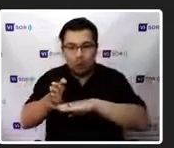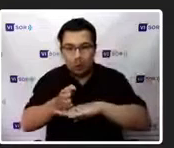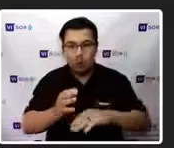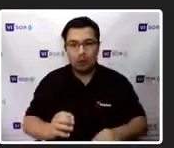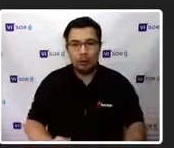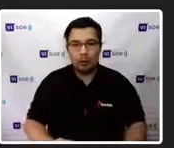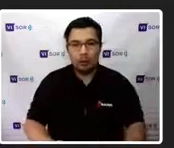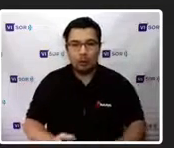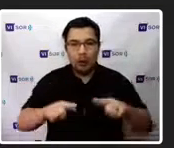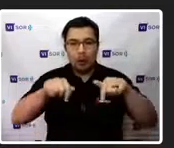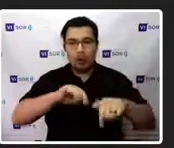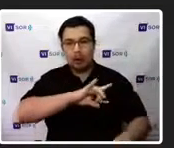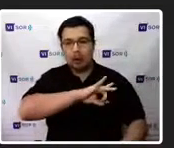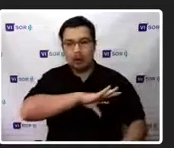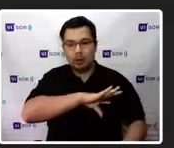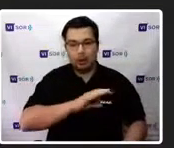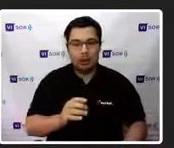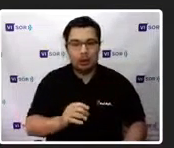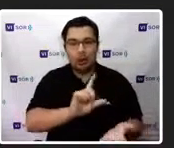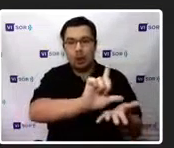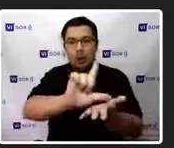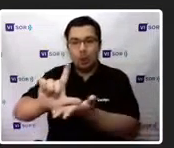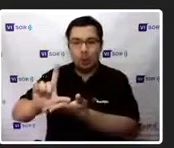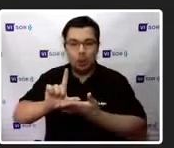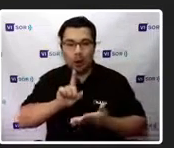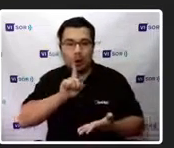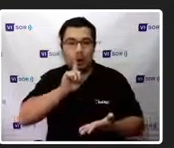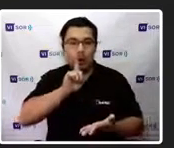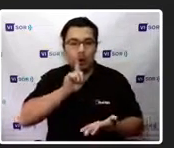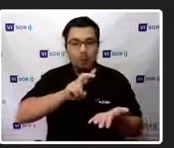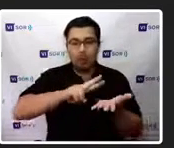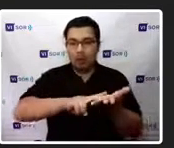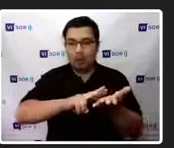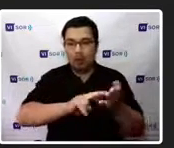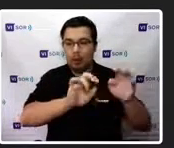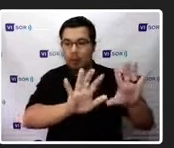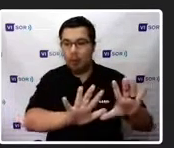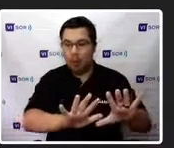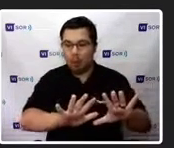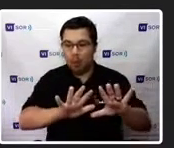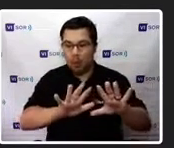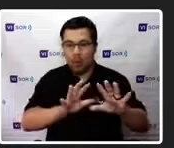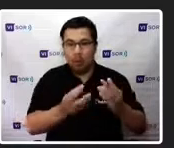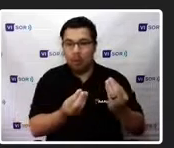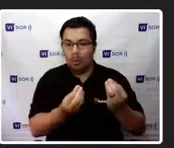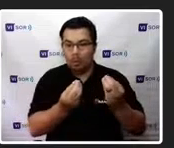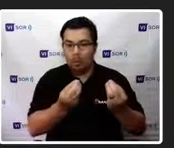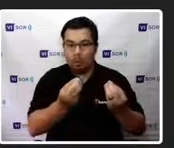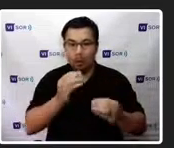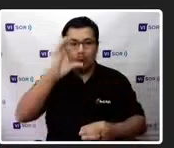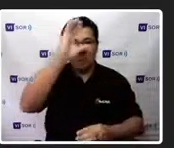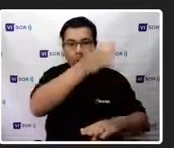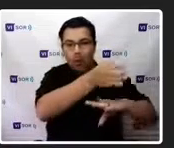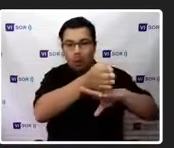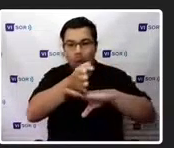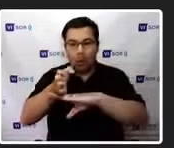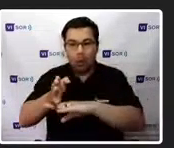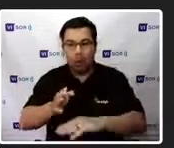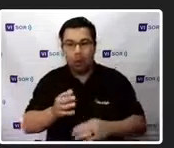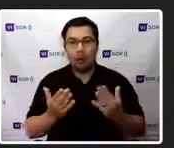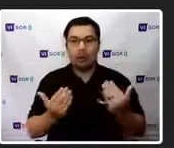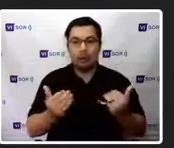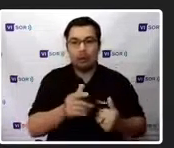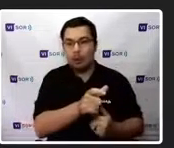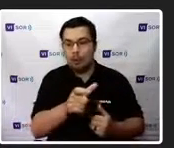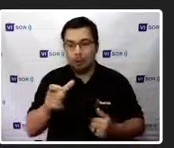tenemos son realmente dignos de llevar eso a cabo. Así que tenemos que tener gente profesional que cuide esos destinos, que